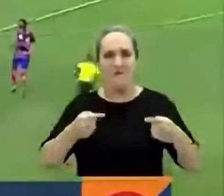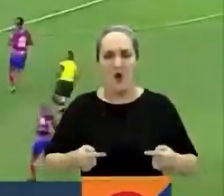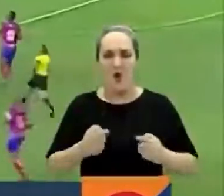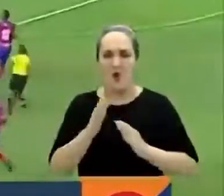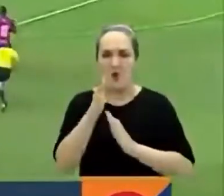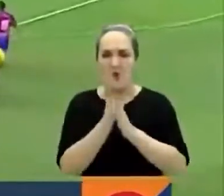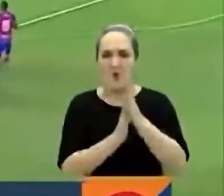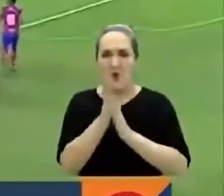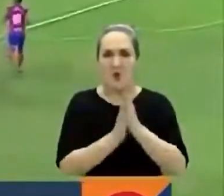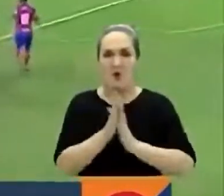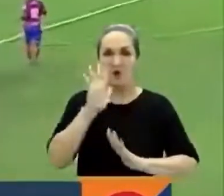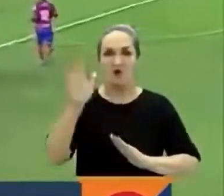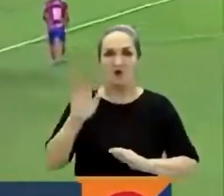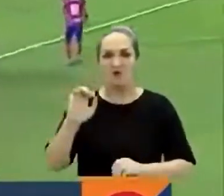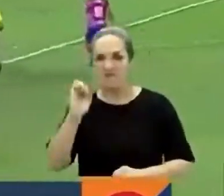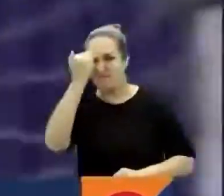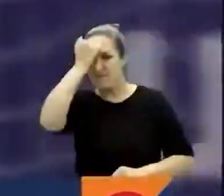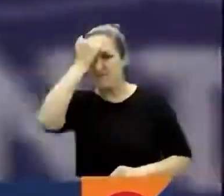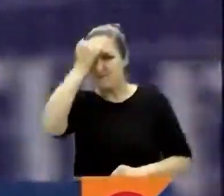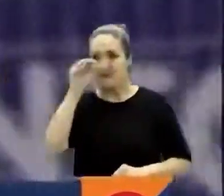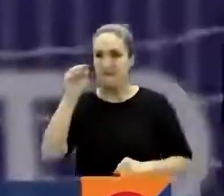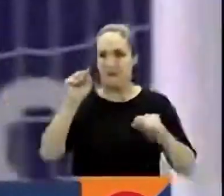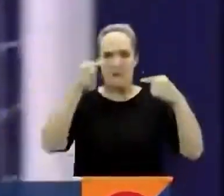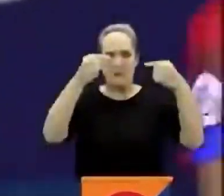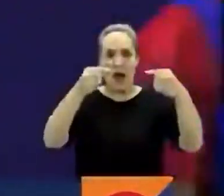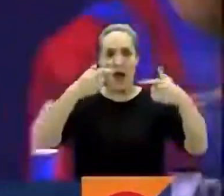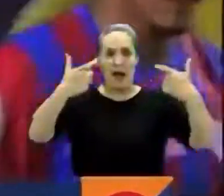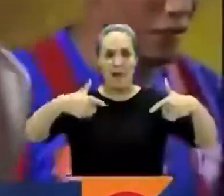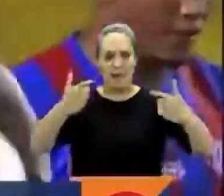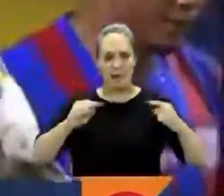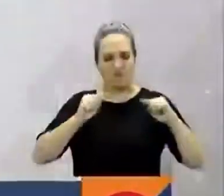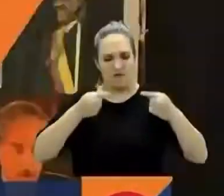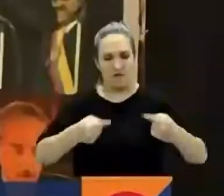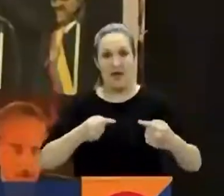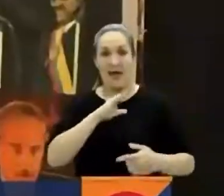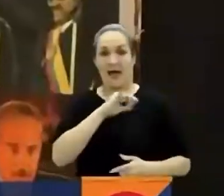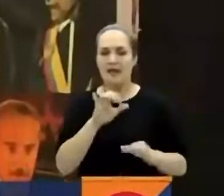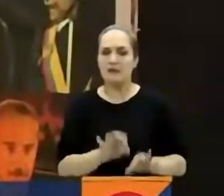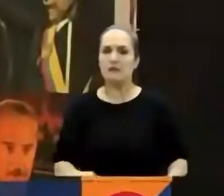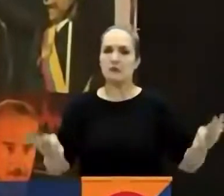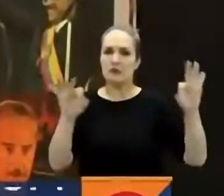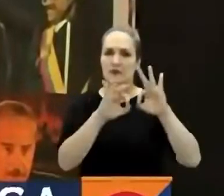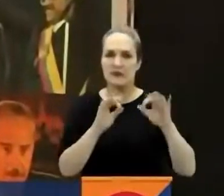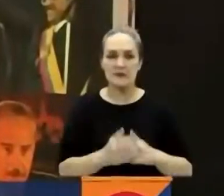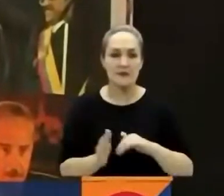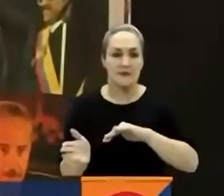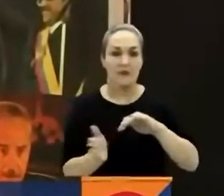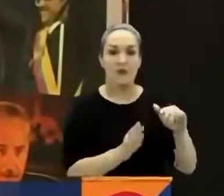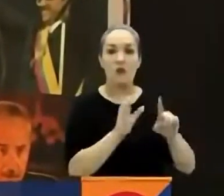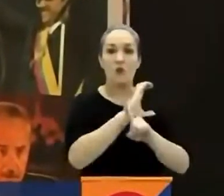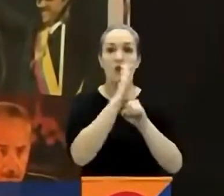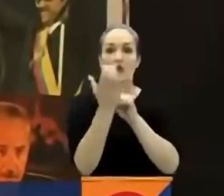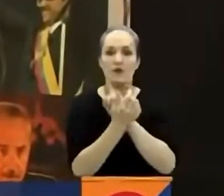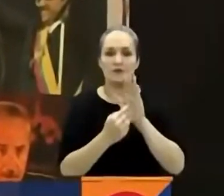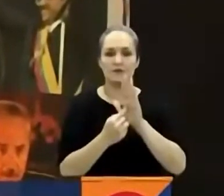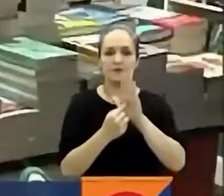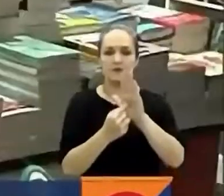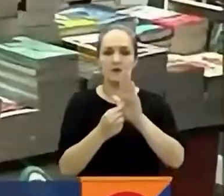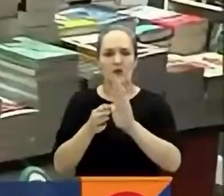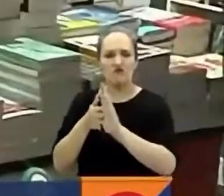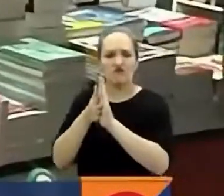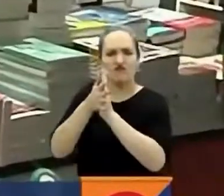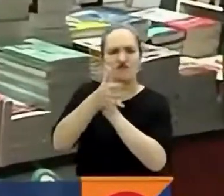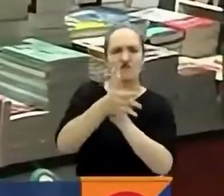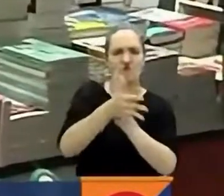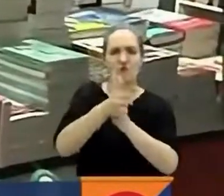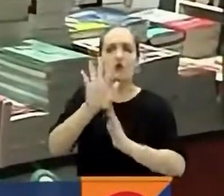en el Campín. El clásico azucarero es clave para el Deportivo Cali. Y en cultura presentan Las Voces del Poder en